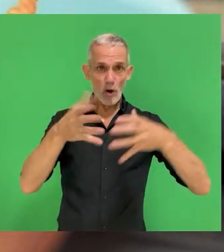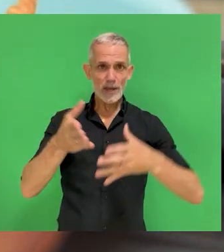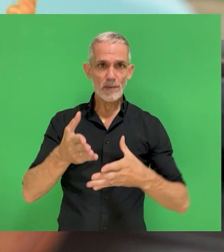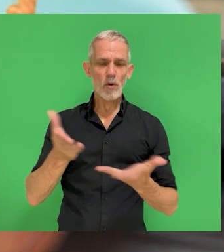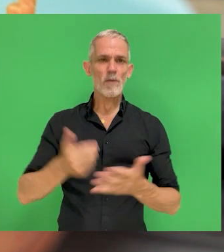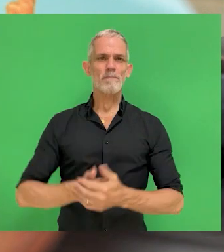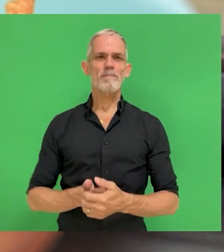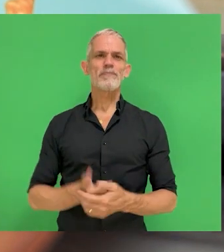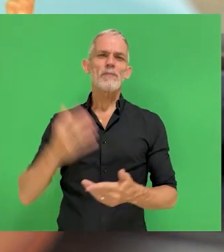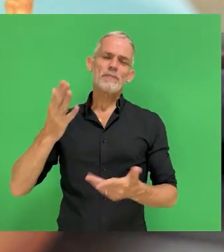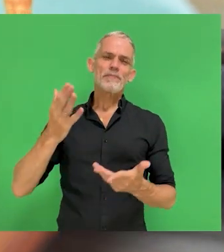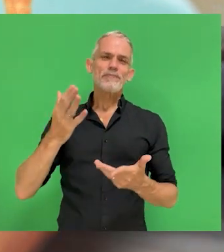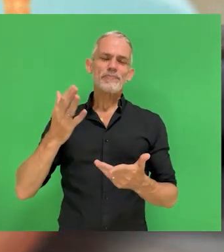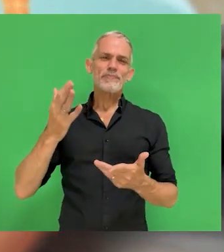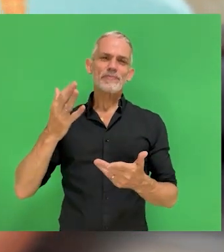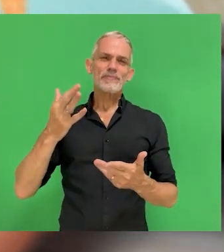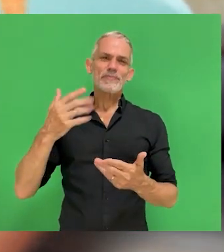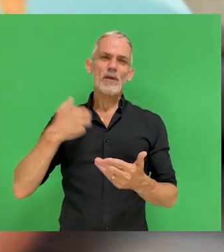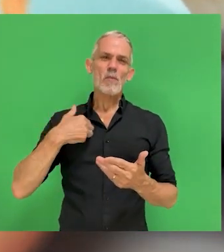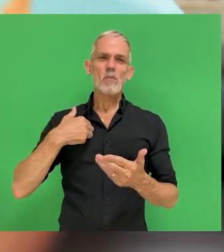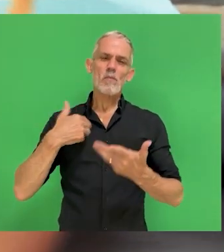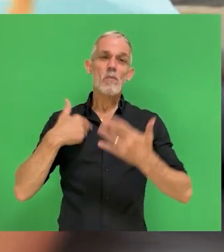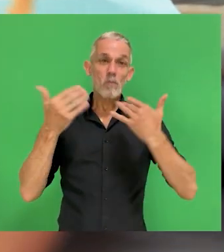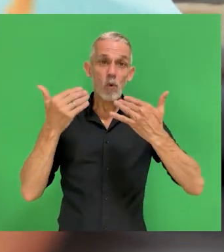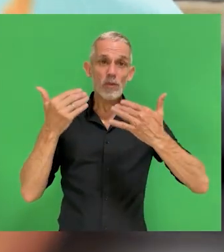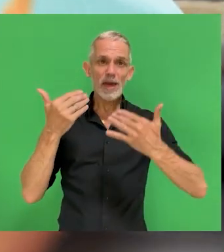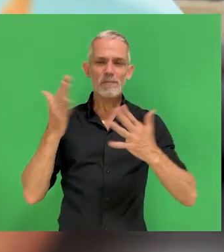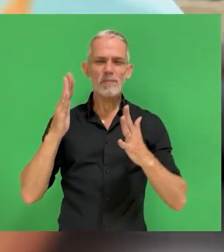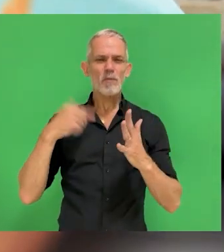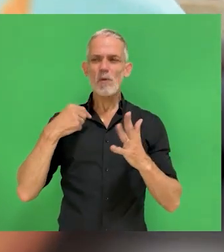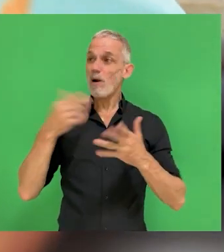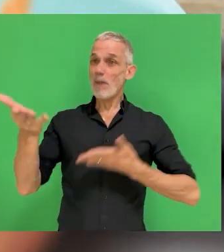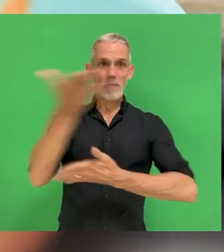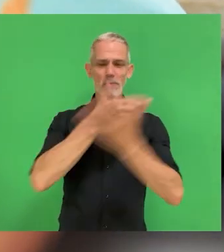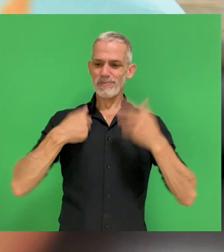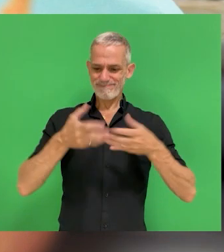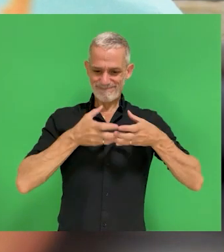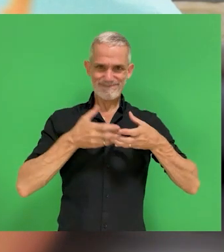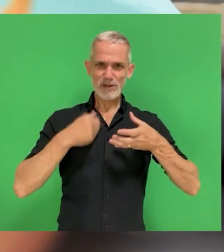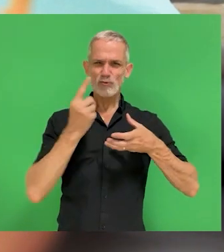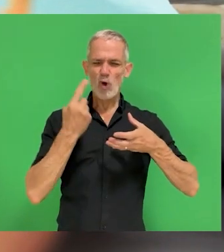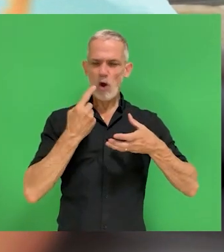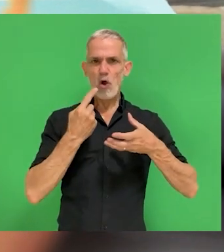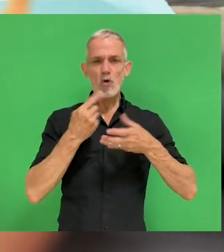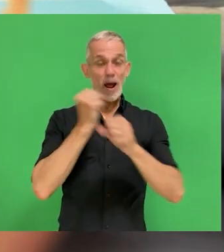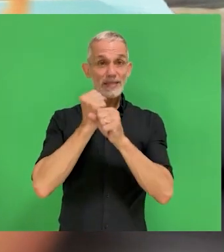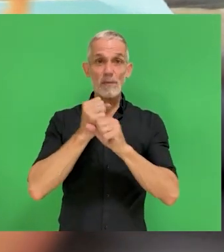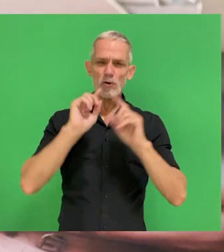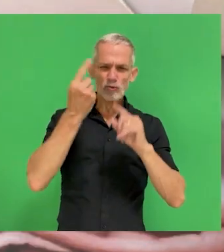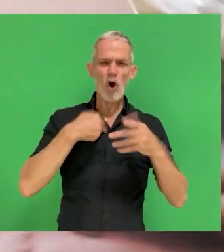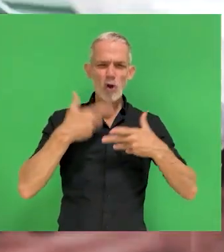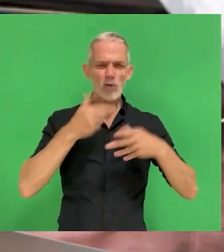sea, yo ahí como que pude como socializar un poco. O sea, todo esto había sido un trabajo muy